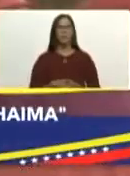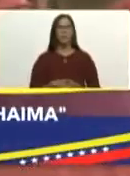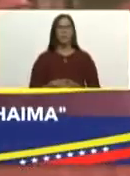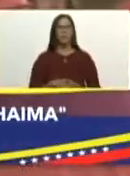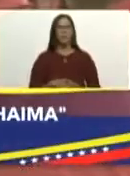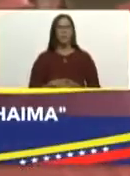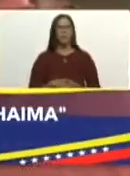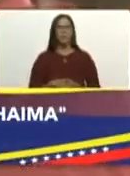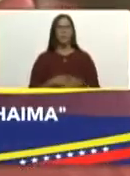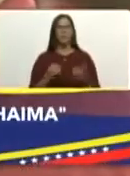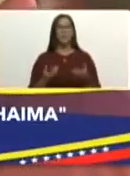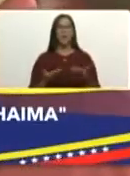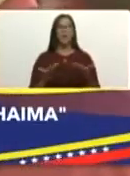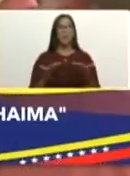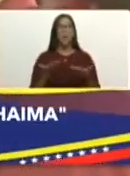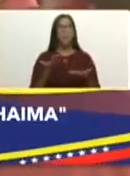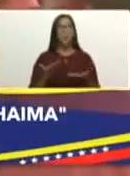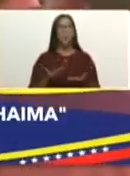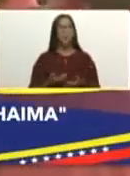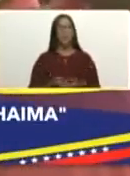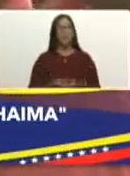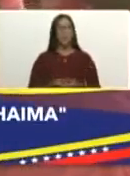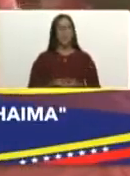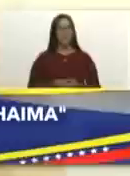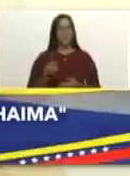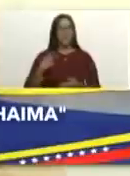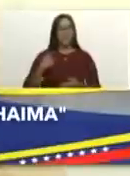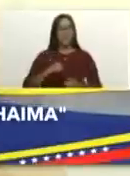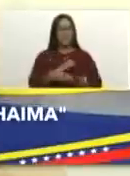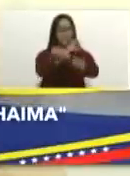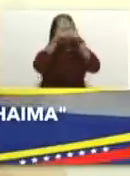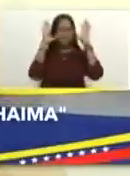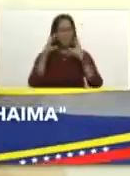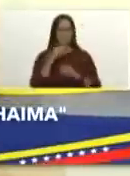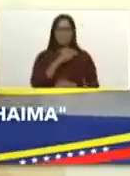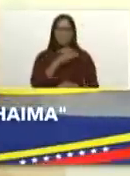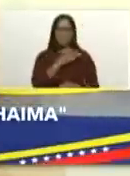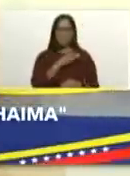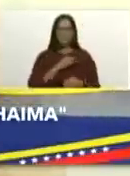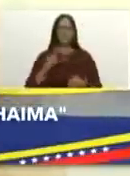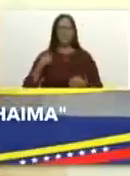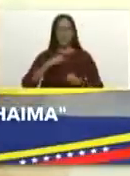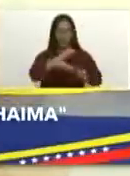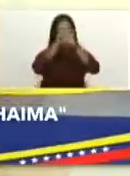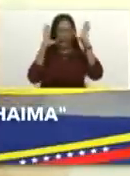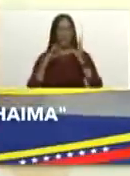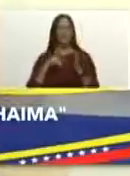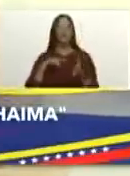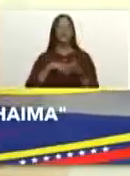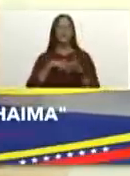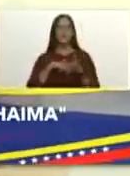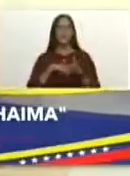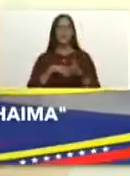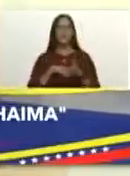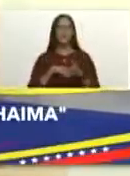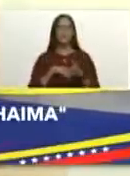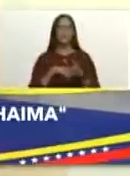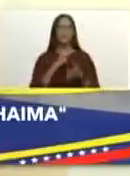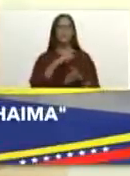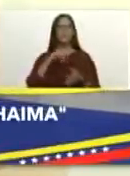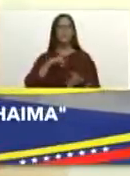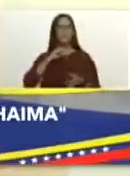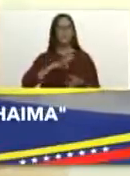Es algo muy importante. Tener clara la visión, tener claros los conceptos. Nosotros